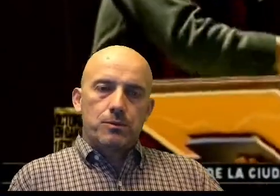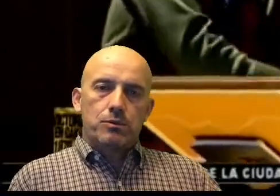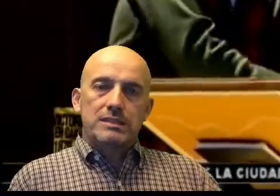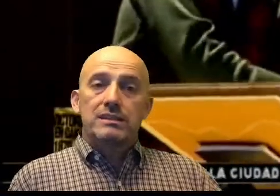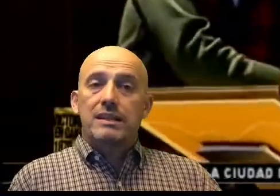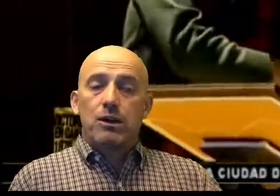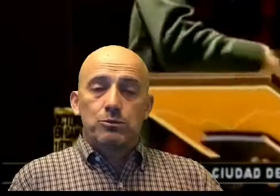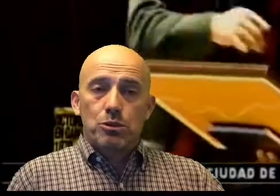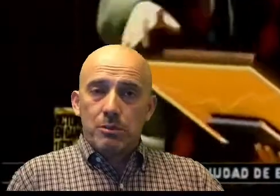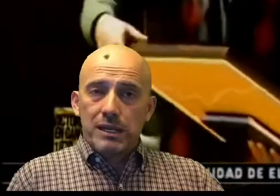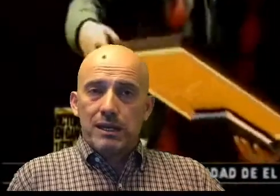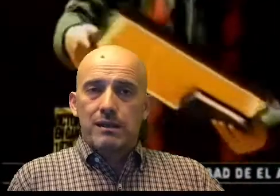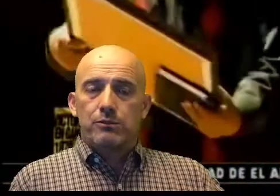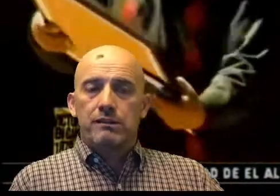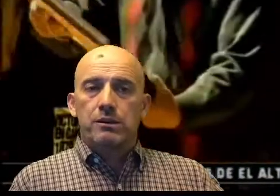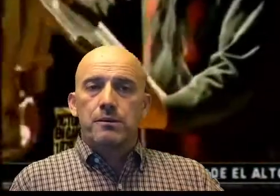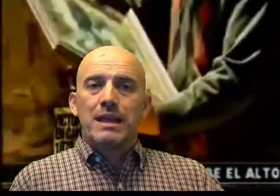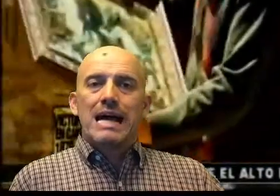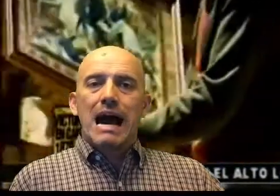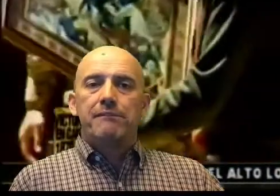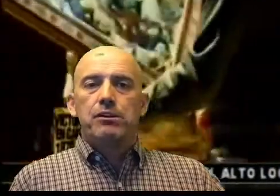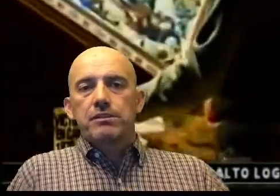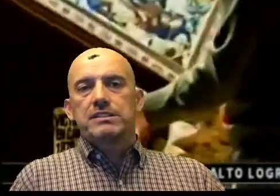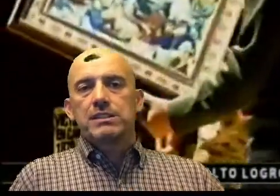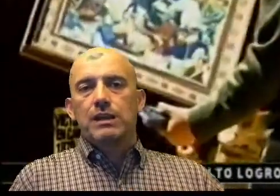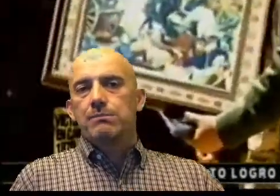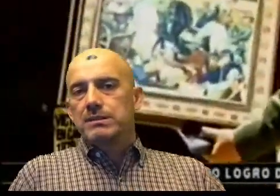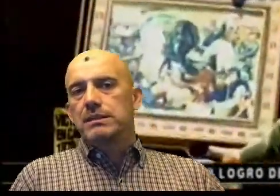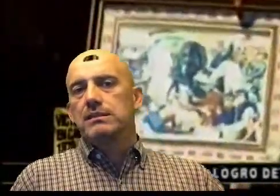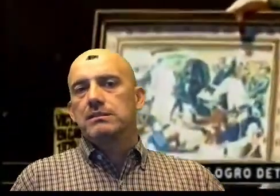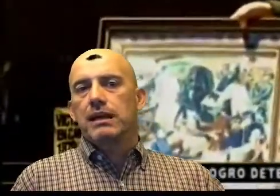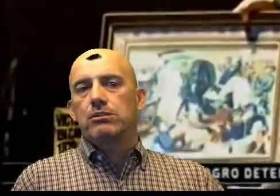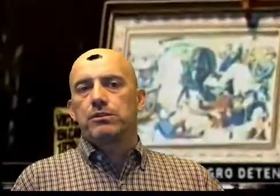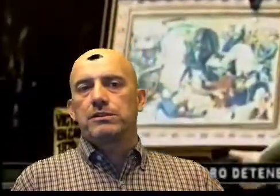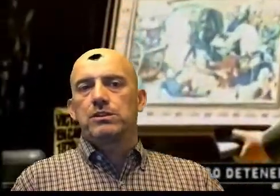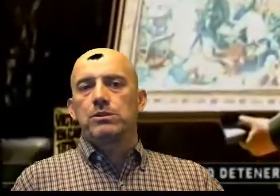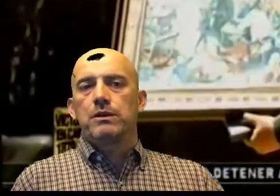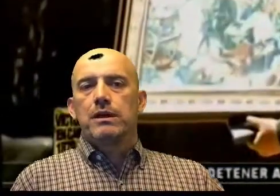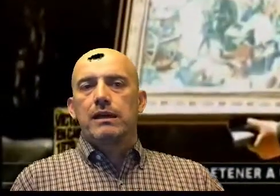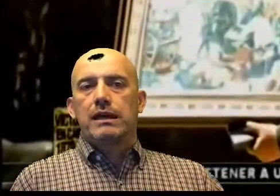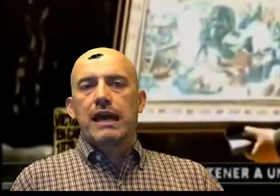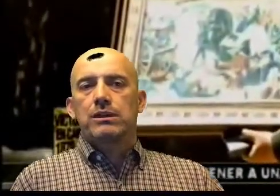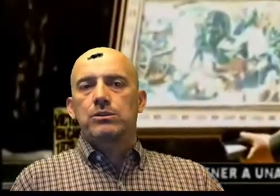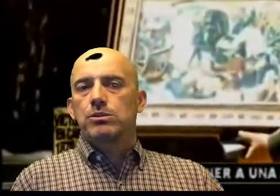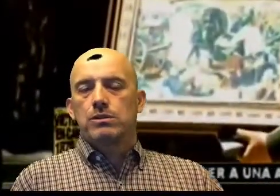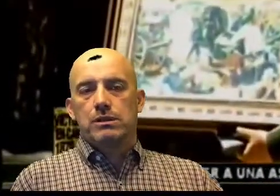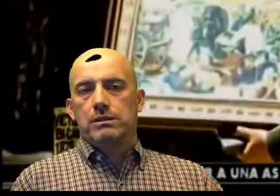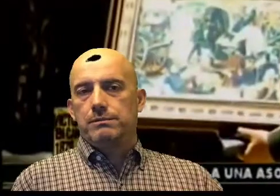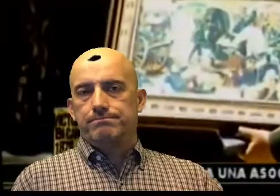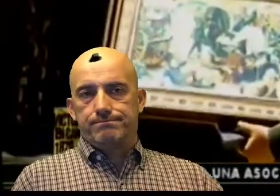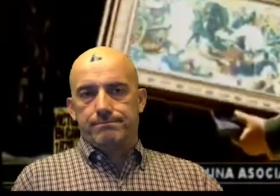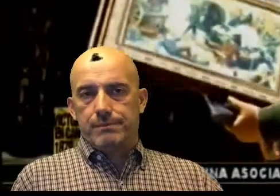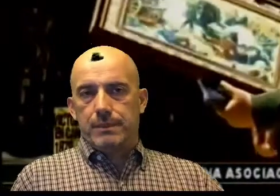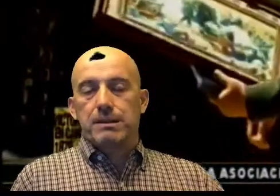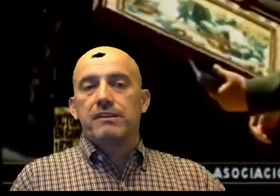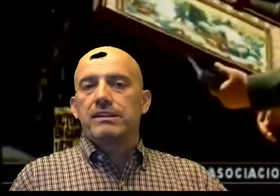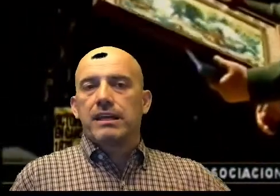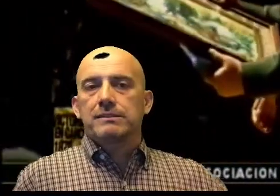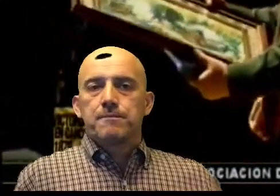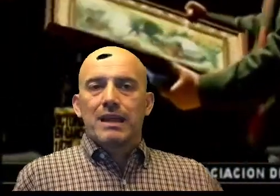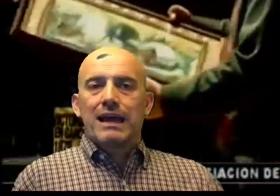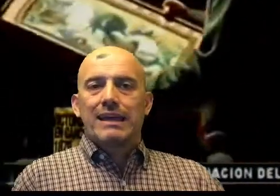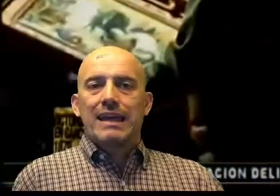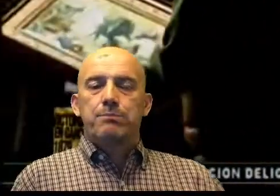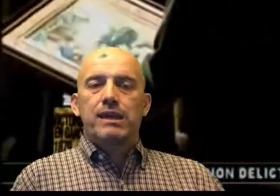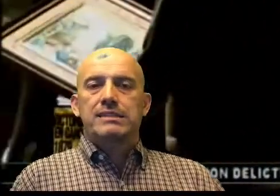han asentado ya mina de bolivia no habría ofrecido la presidencia y ofrecido cargos y prebendas